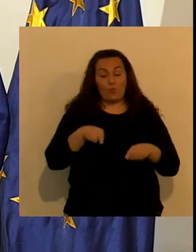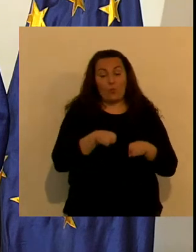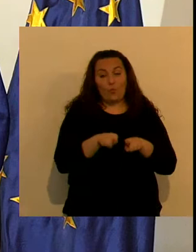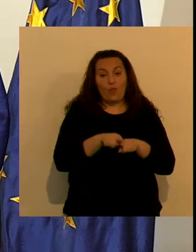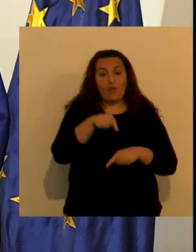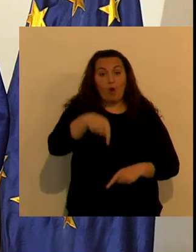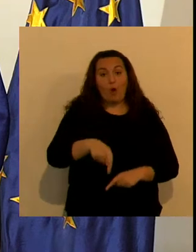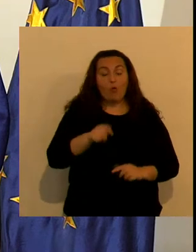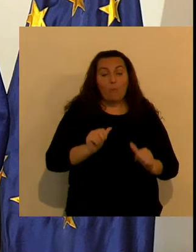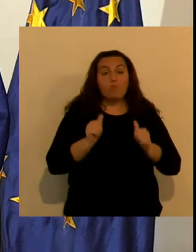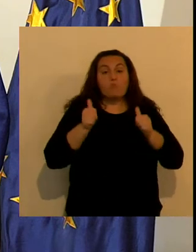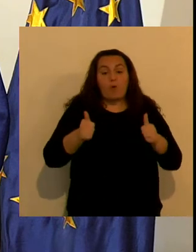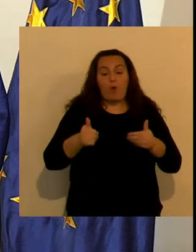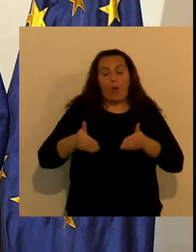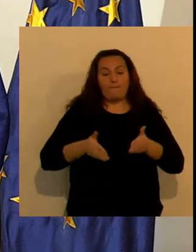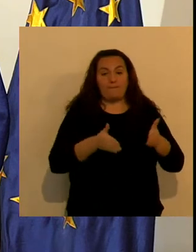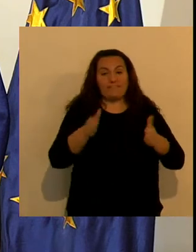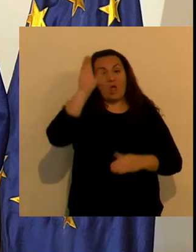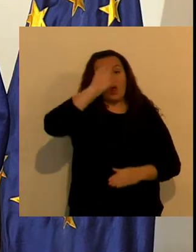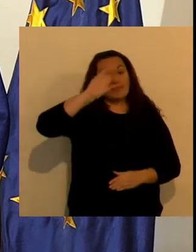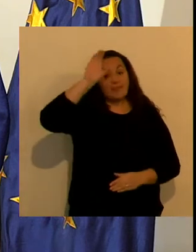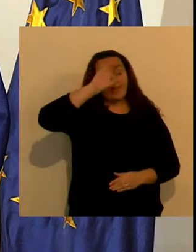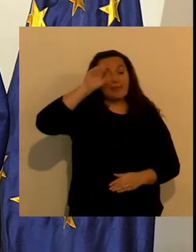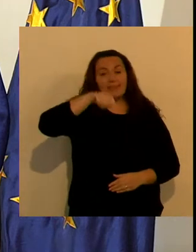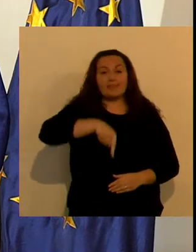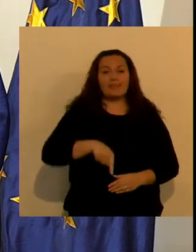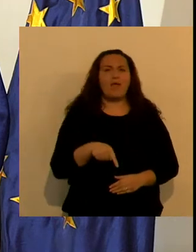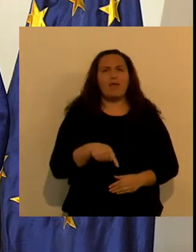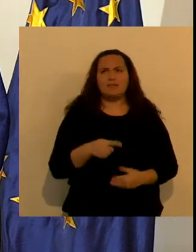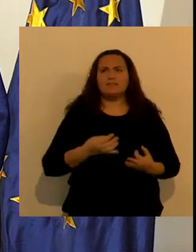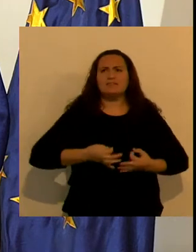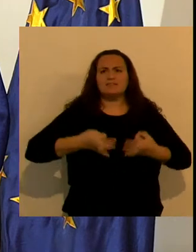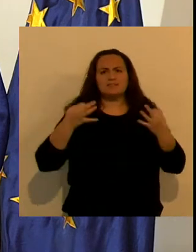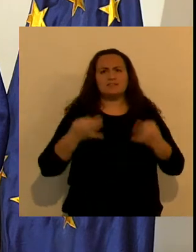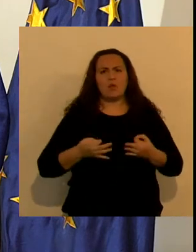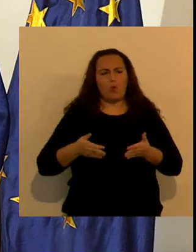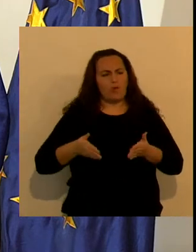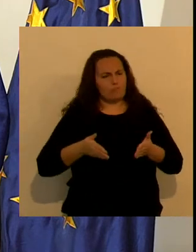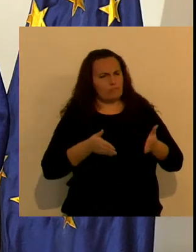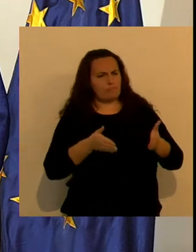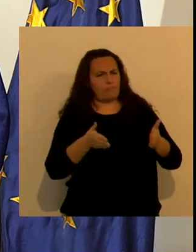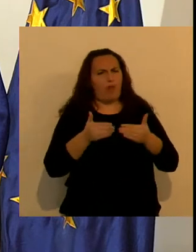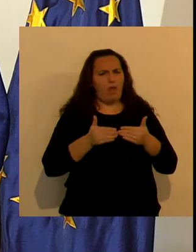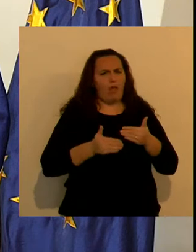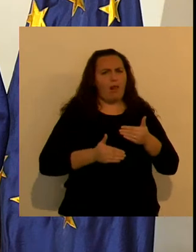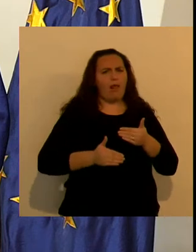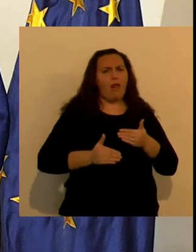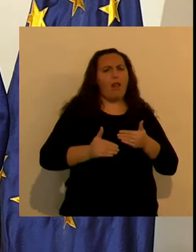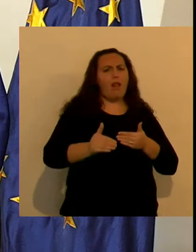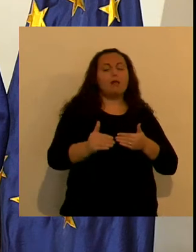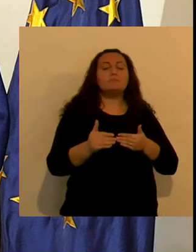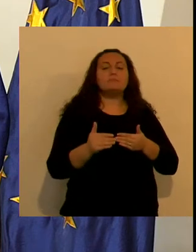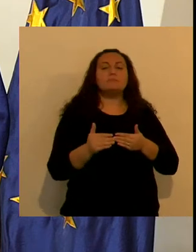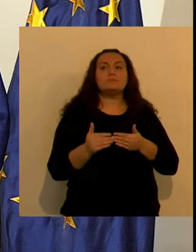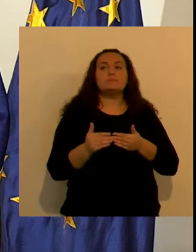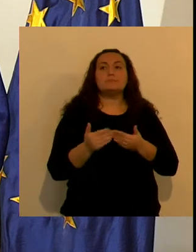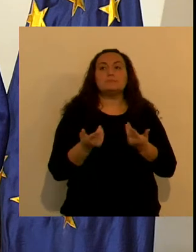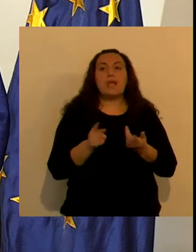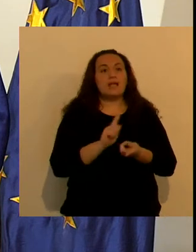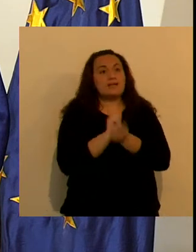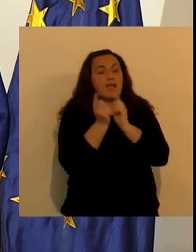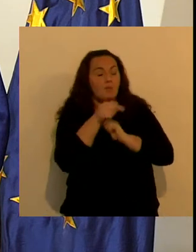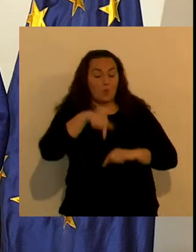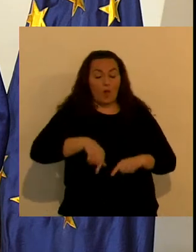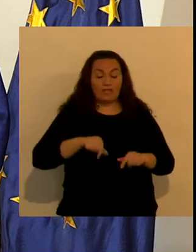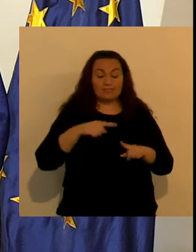luz un paseo de la ciencia que seguro tendrá un larguísimo recorrido y que convertirá a Santa Cruz de La Palma a